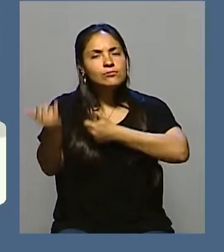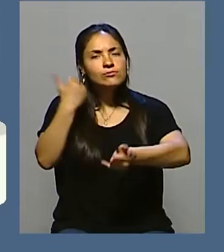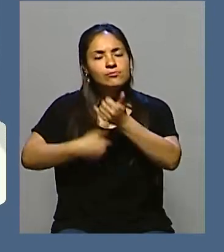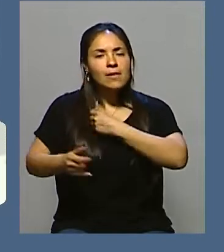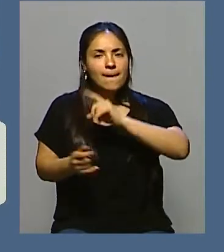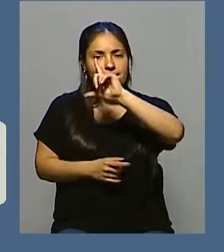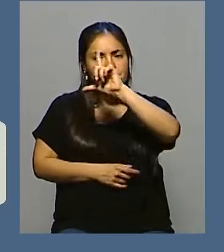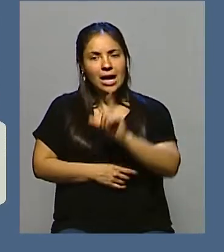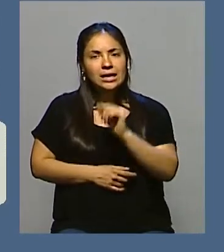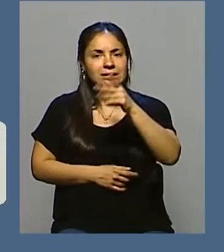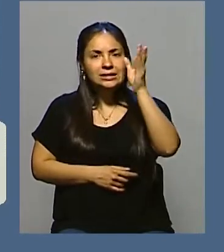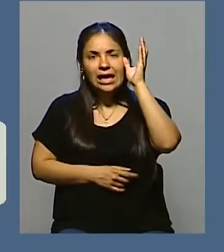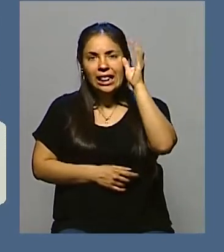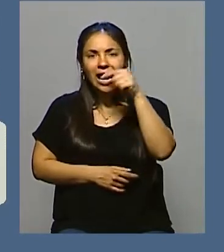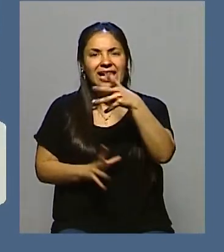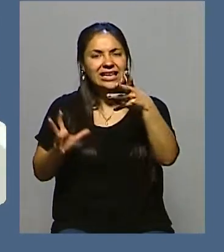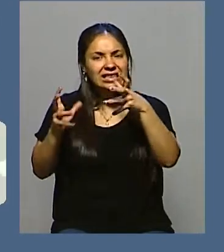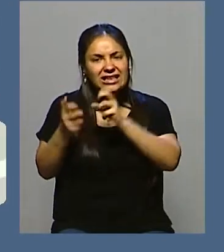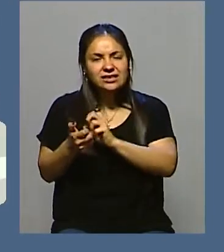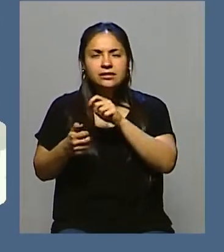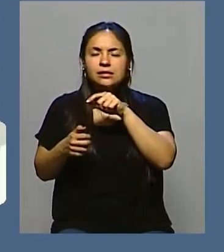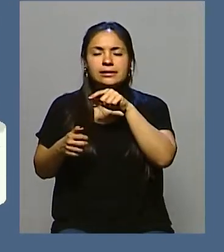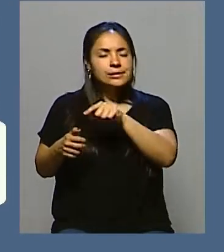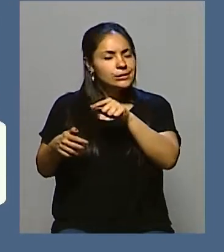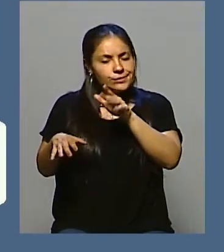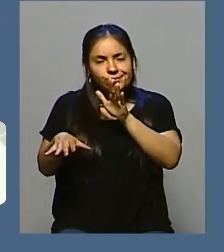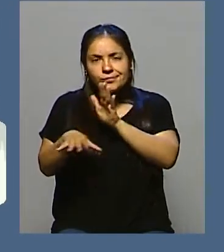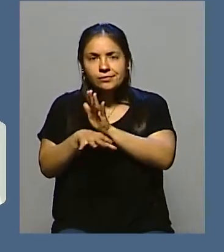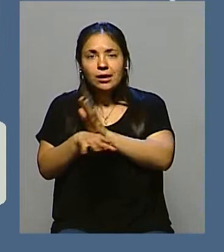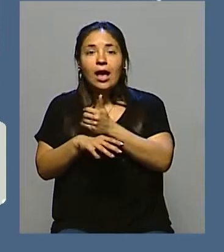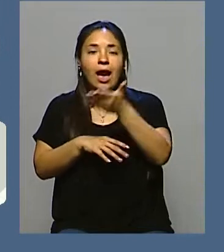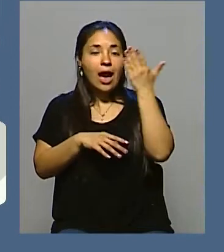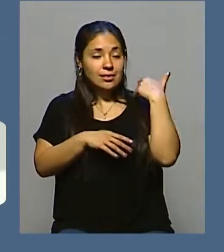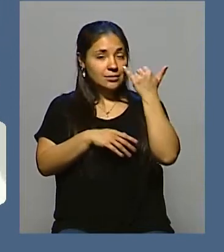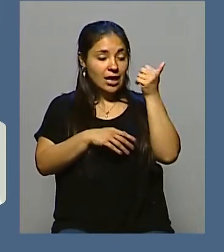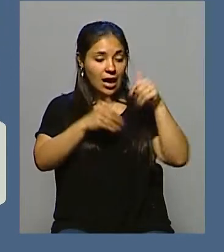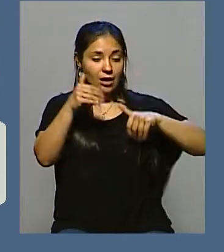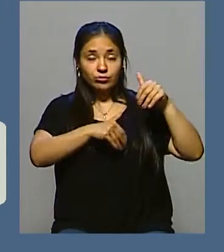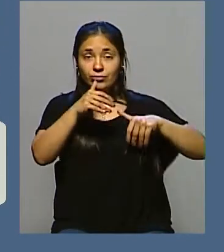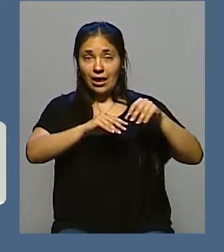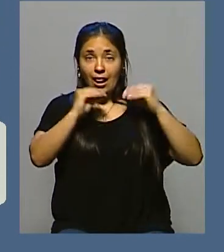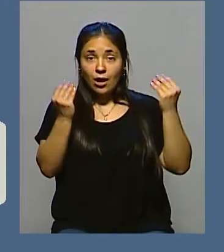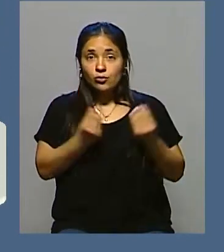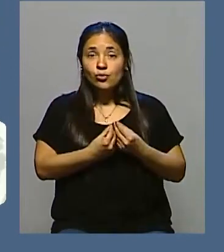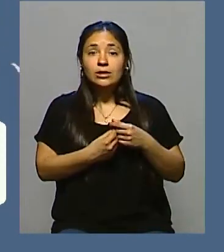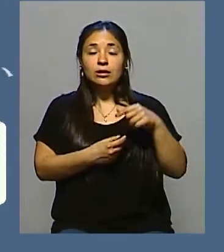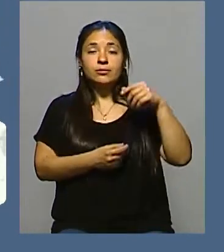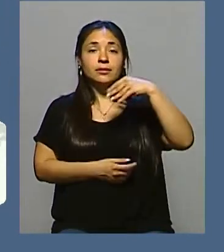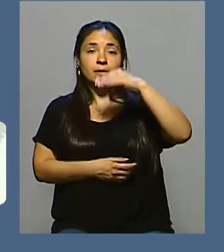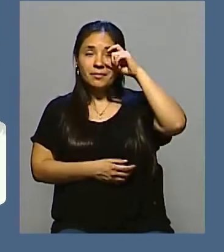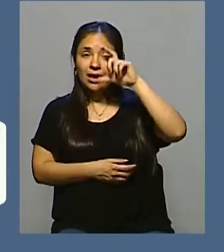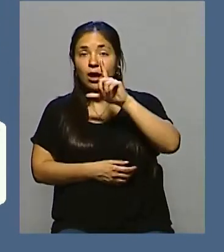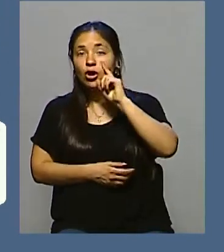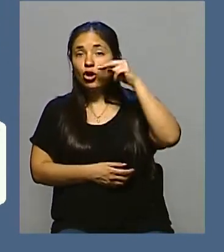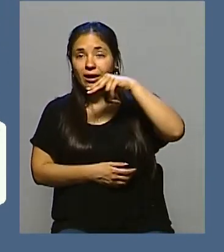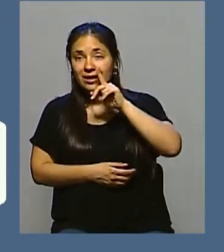país. Cuéntenos a qué se refería cuando hablaba de esto, ¿no? Teniendo en cuenta que venimos de una elección, de un resultado en el cual Meloni es una